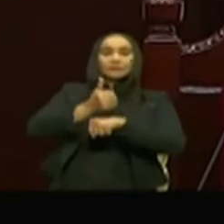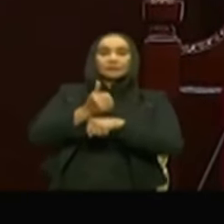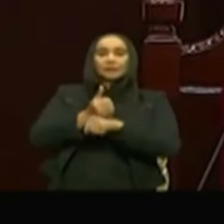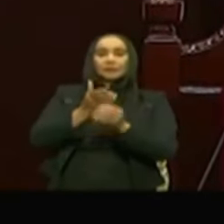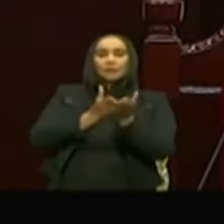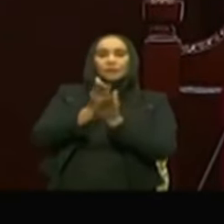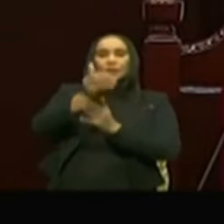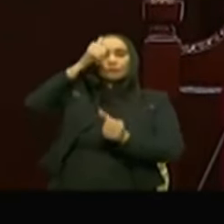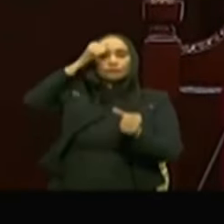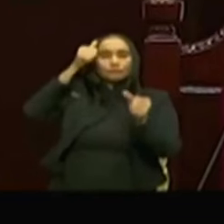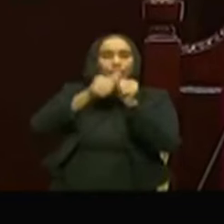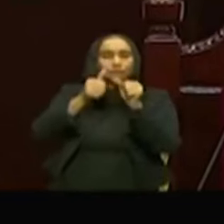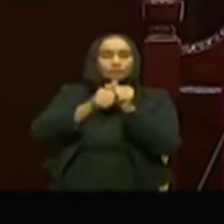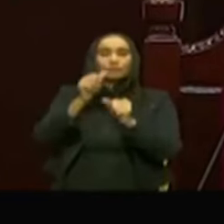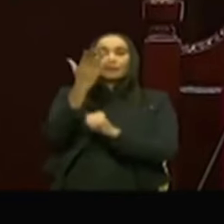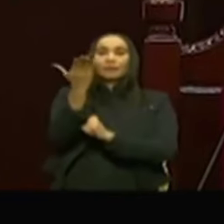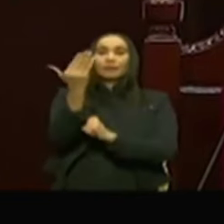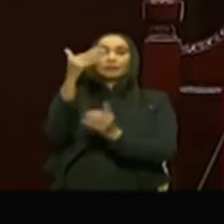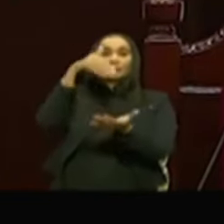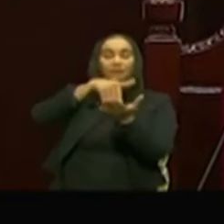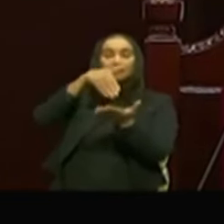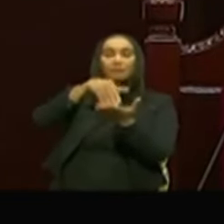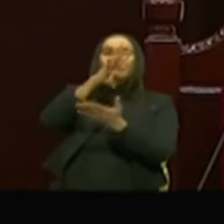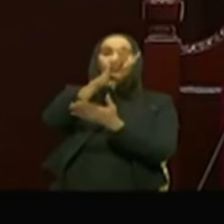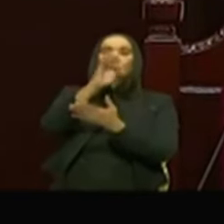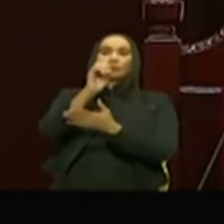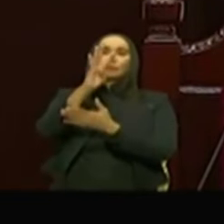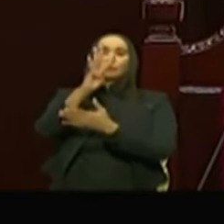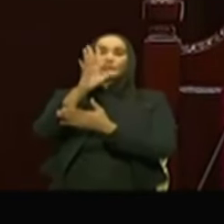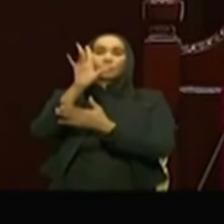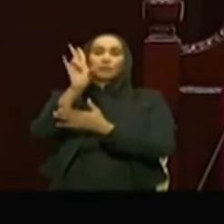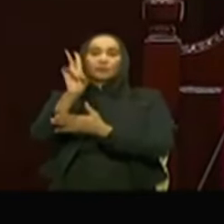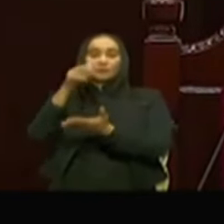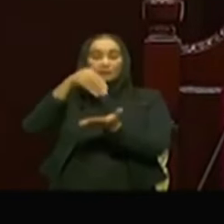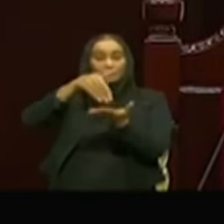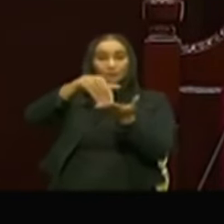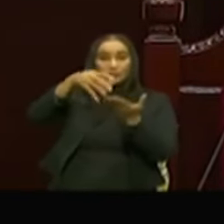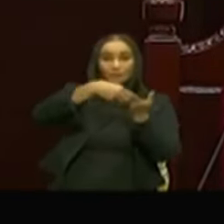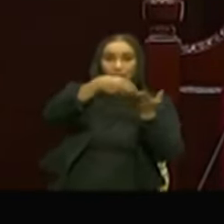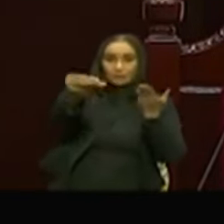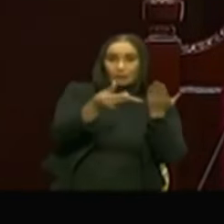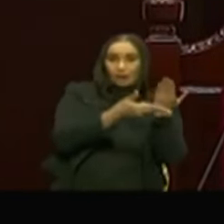récord histórico de 15.457 millones de dólares